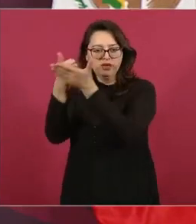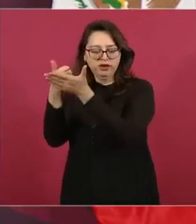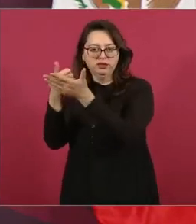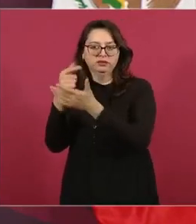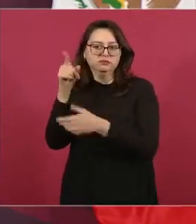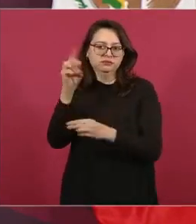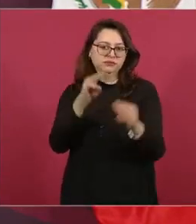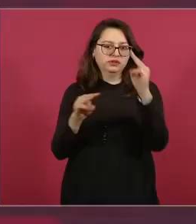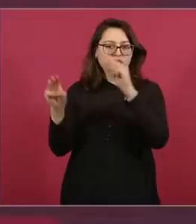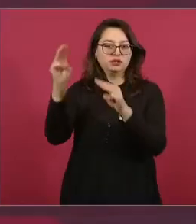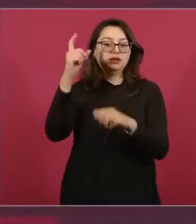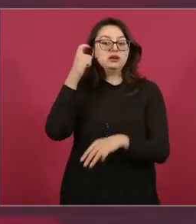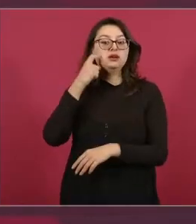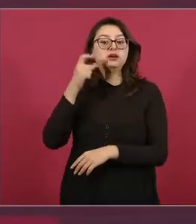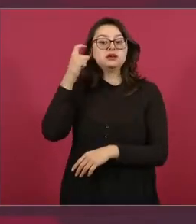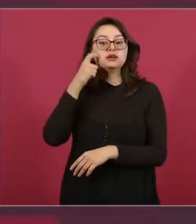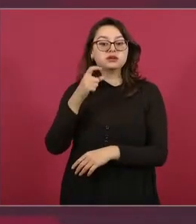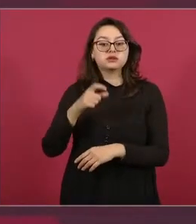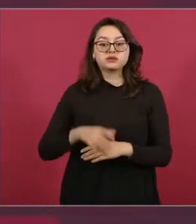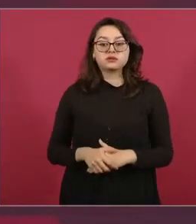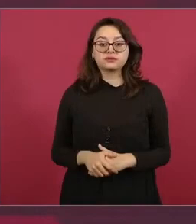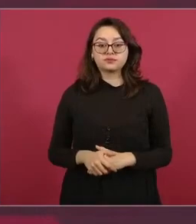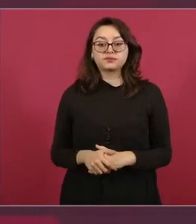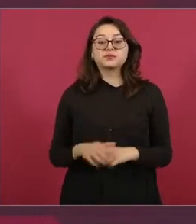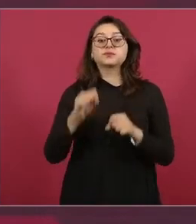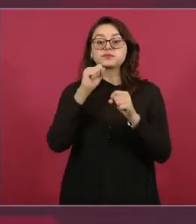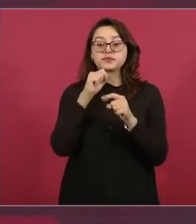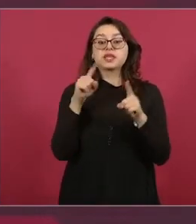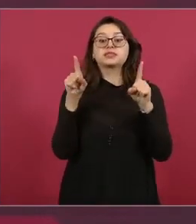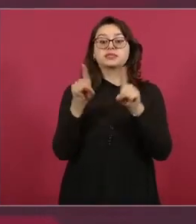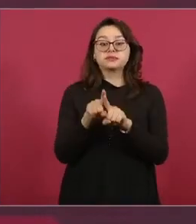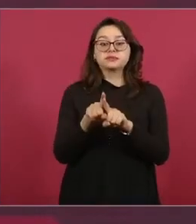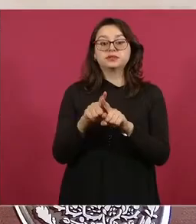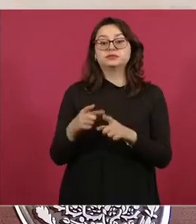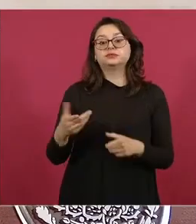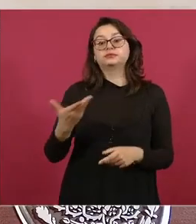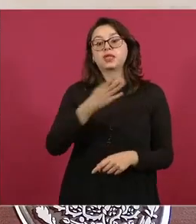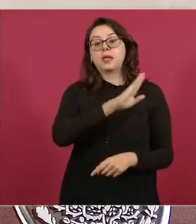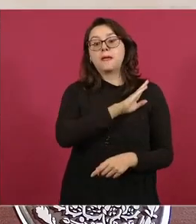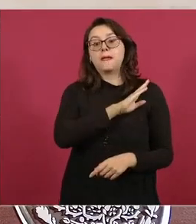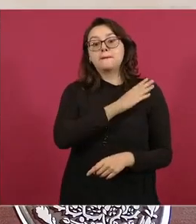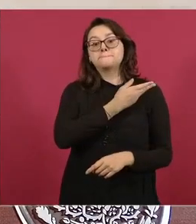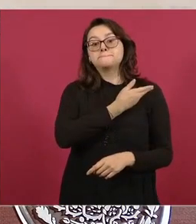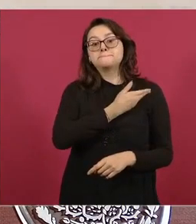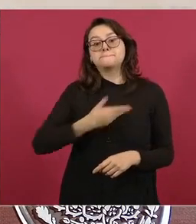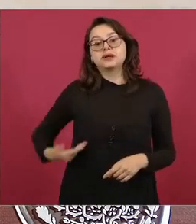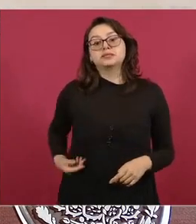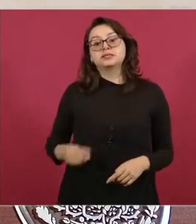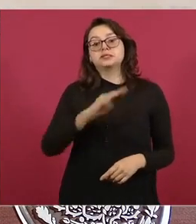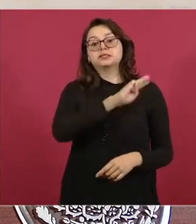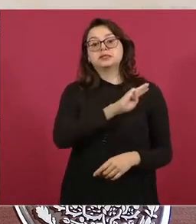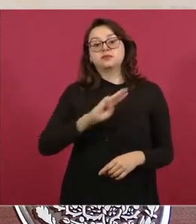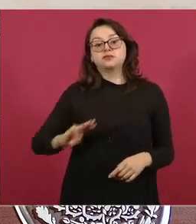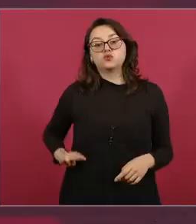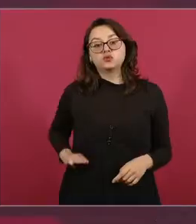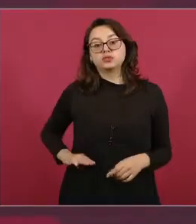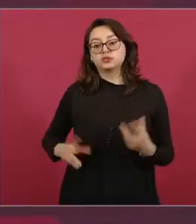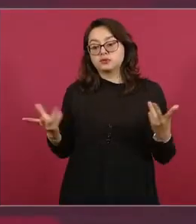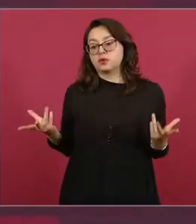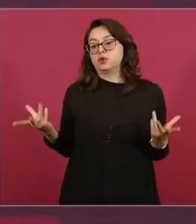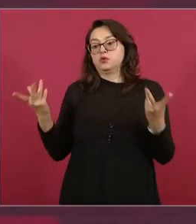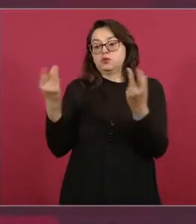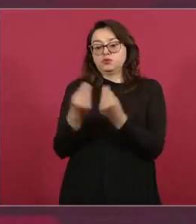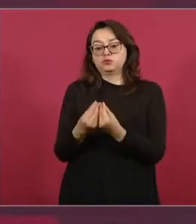montaña. Y vamos a tener también una reunión con los presidentes municipales. Les hablaba yo de los 1,000 millones que